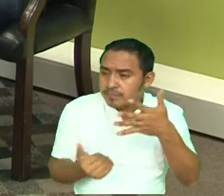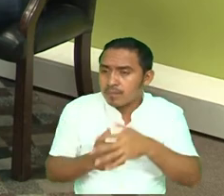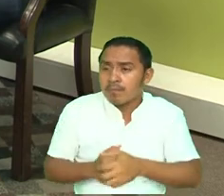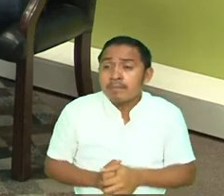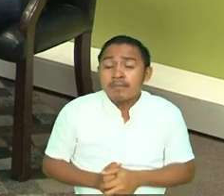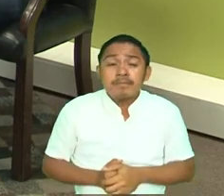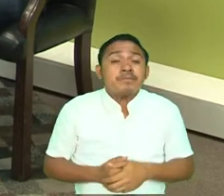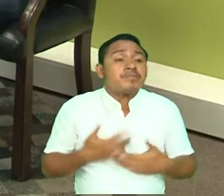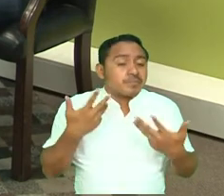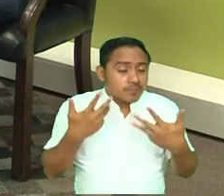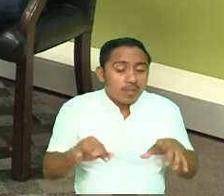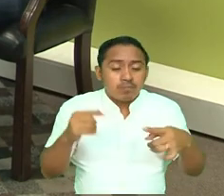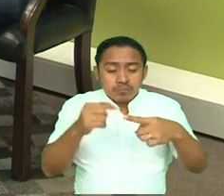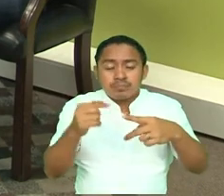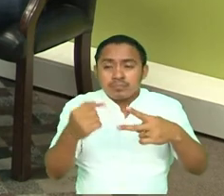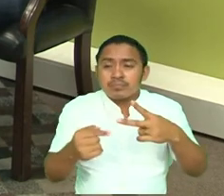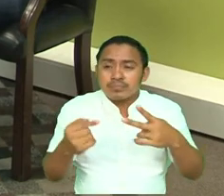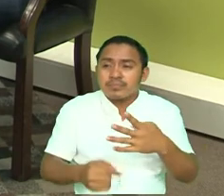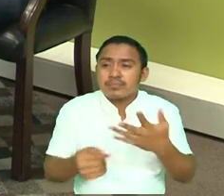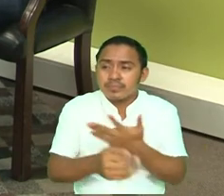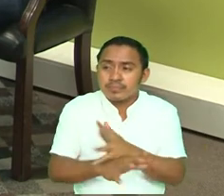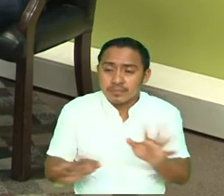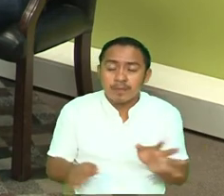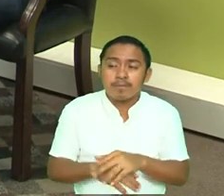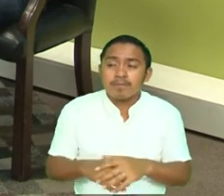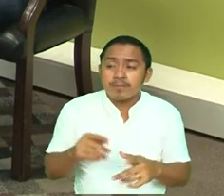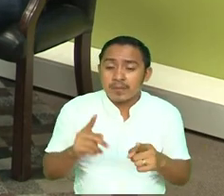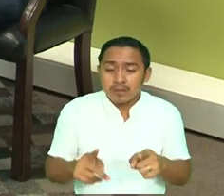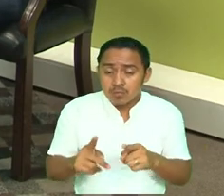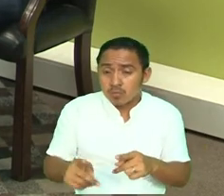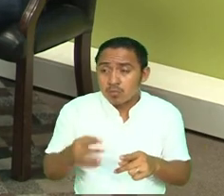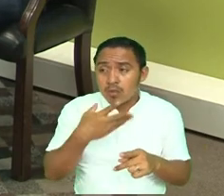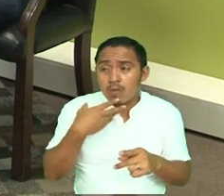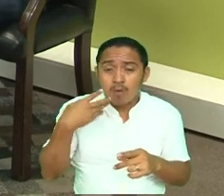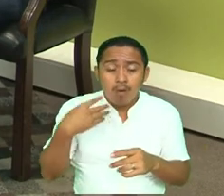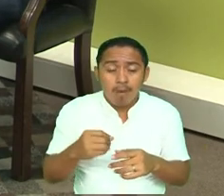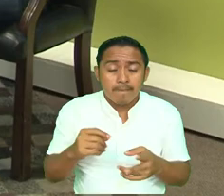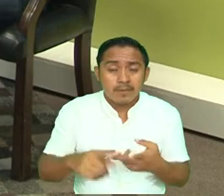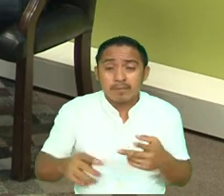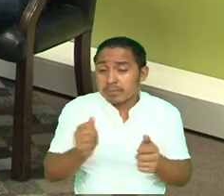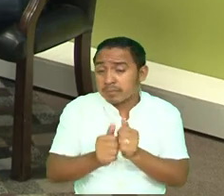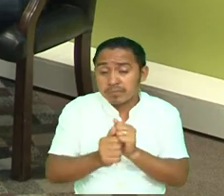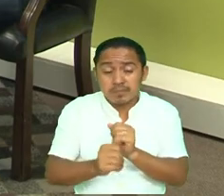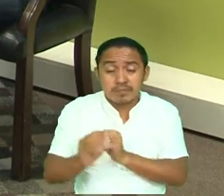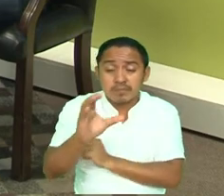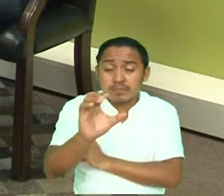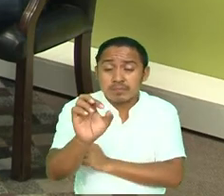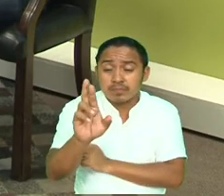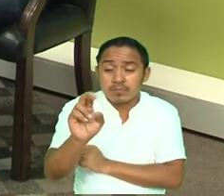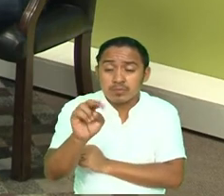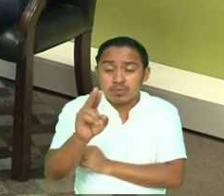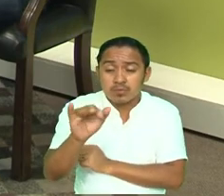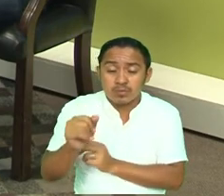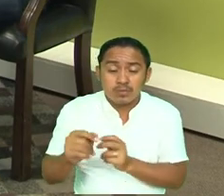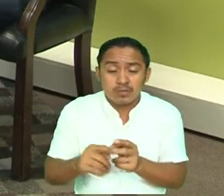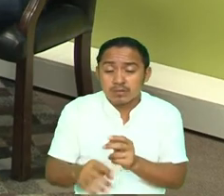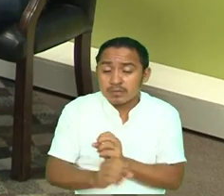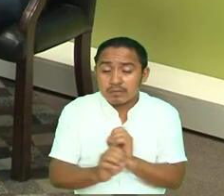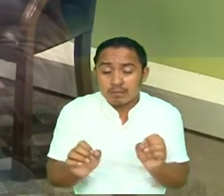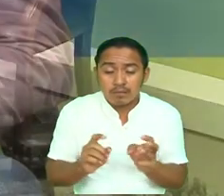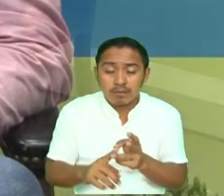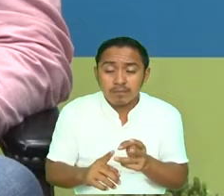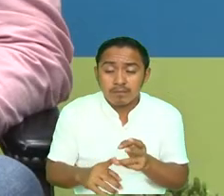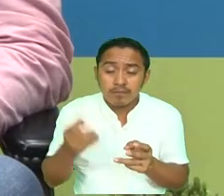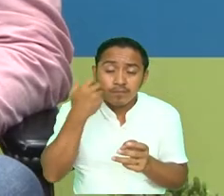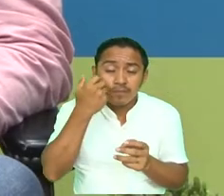haber faltado cumplido por todo? Entonces, un paciente joven, ¿verdad?, que no tenga patología crónica, que no tenga una infección del área donde